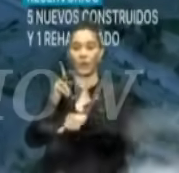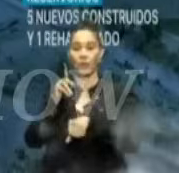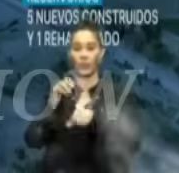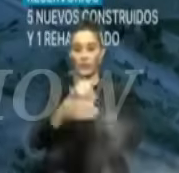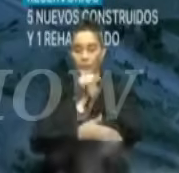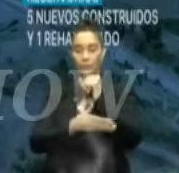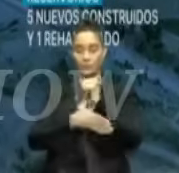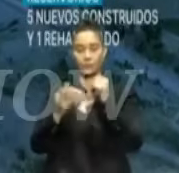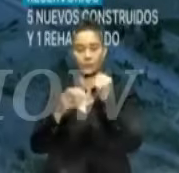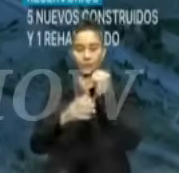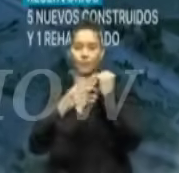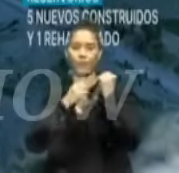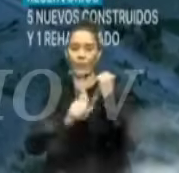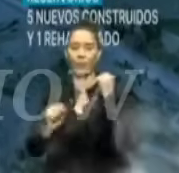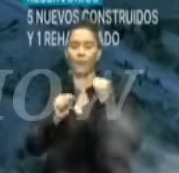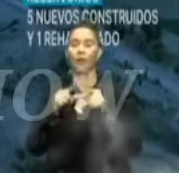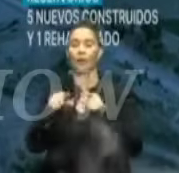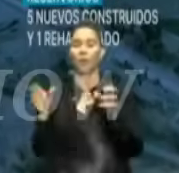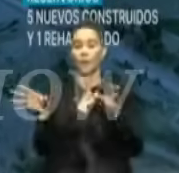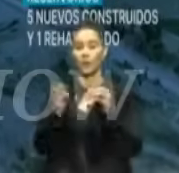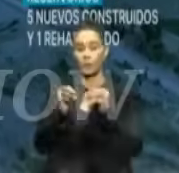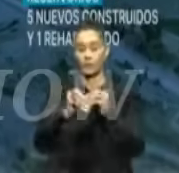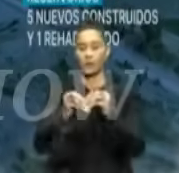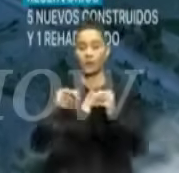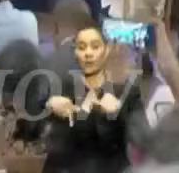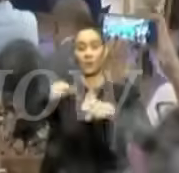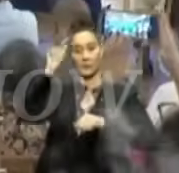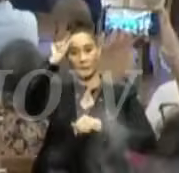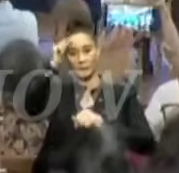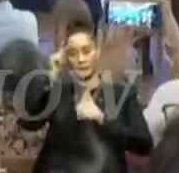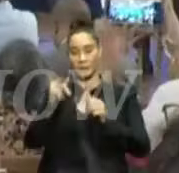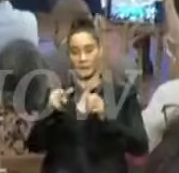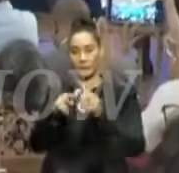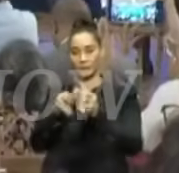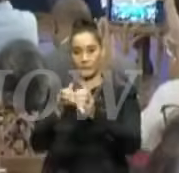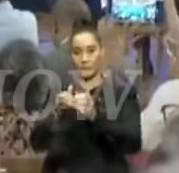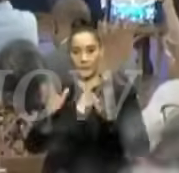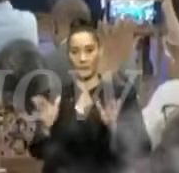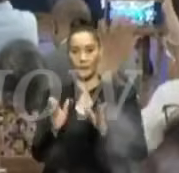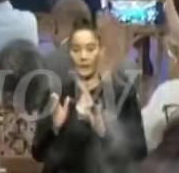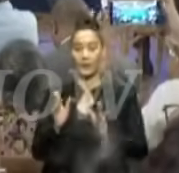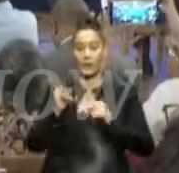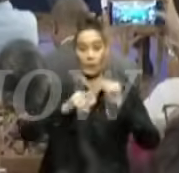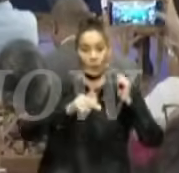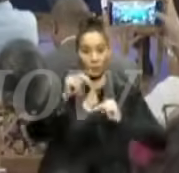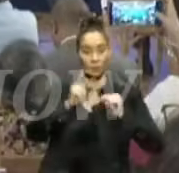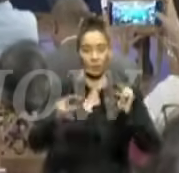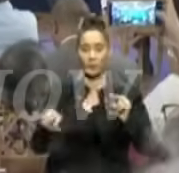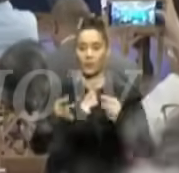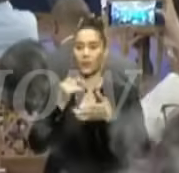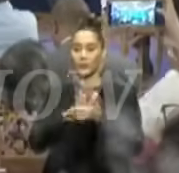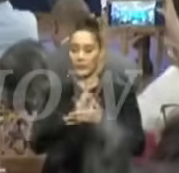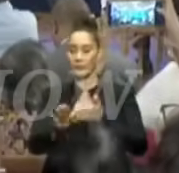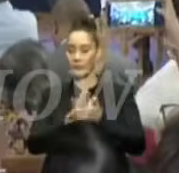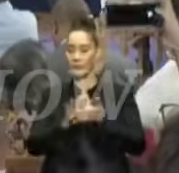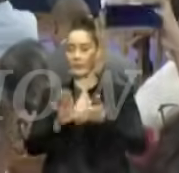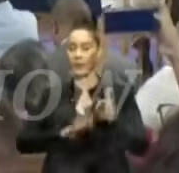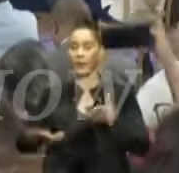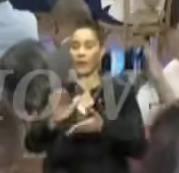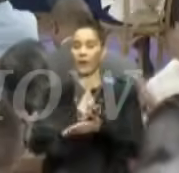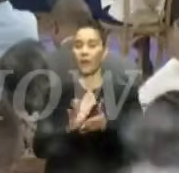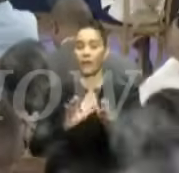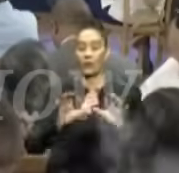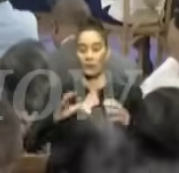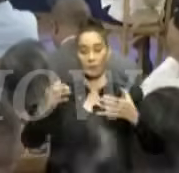lo hemos ido completando y En este gobierno hemos inaugurado hemos construido y rehabilitado varios